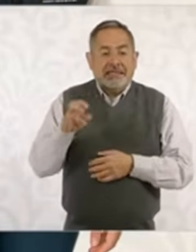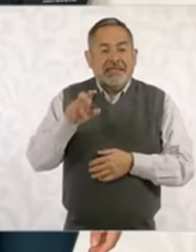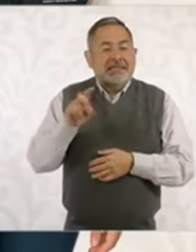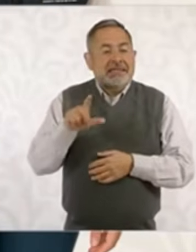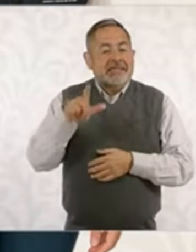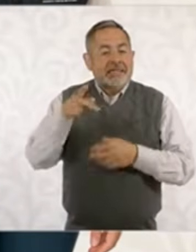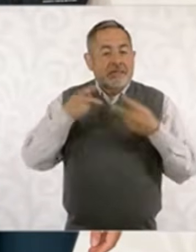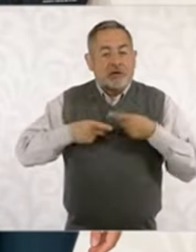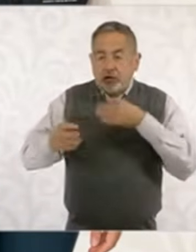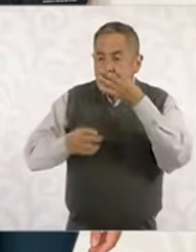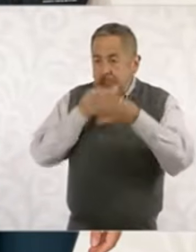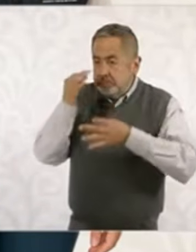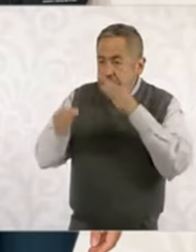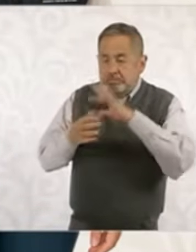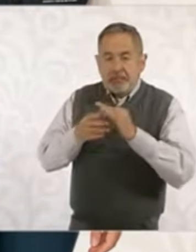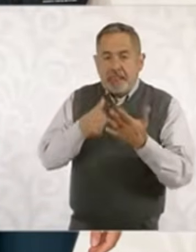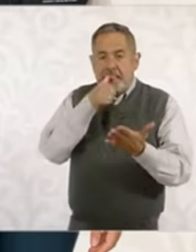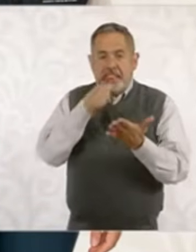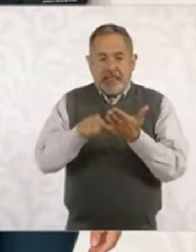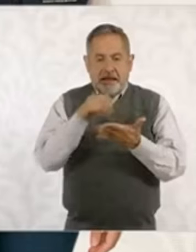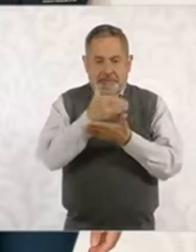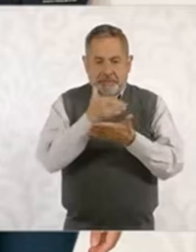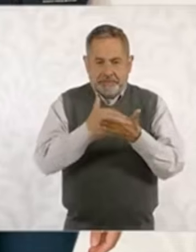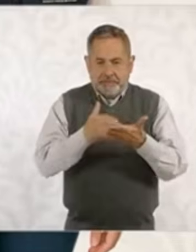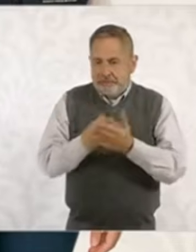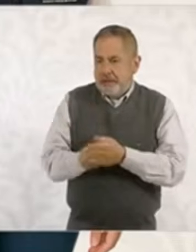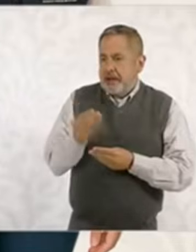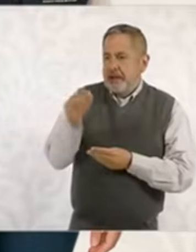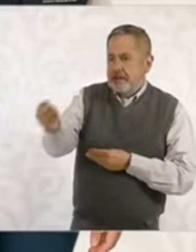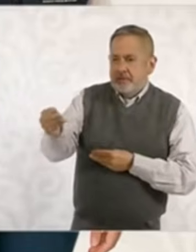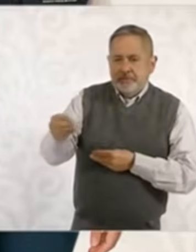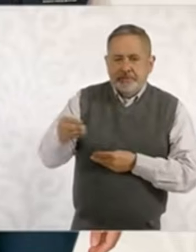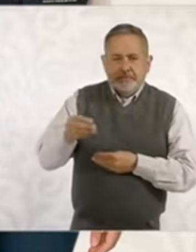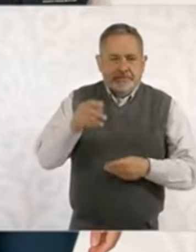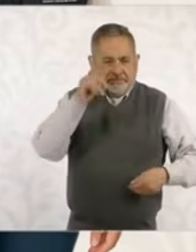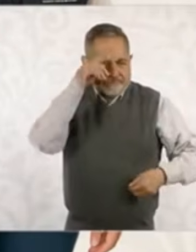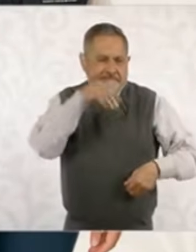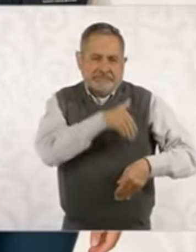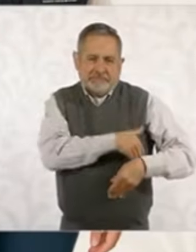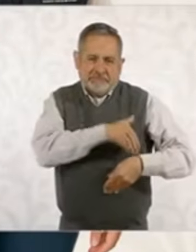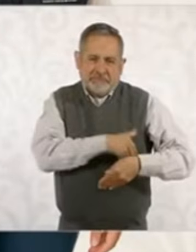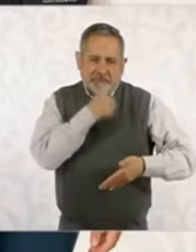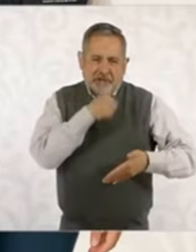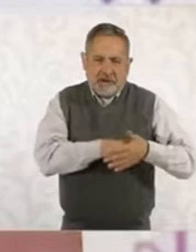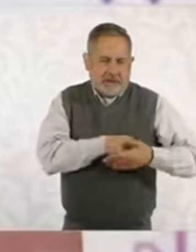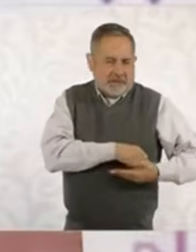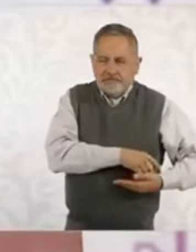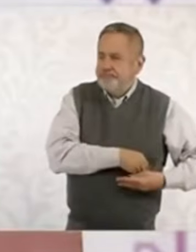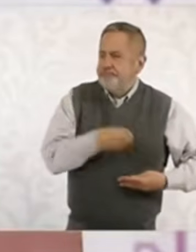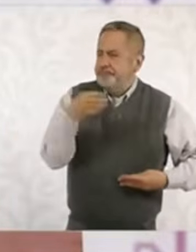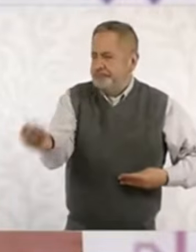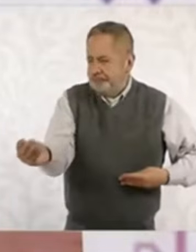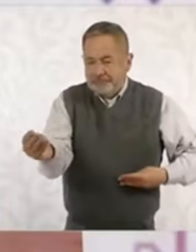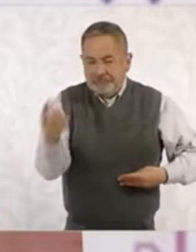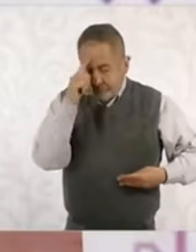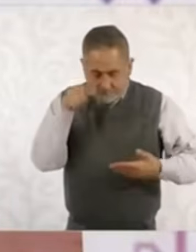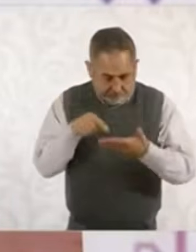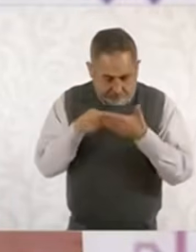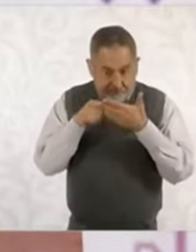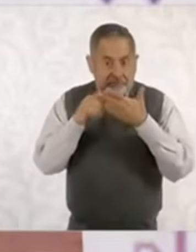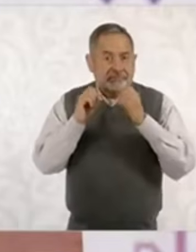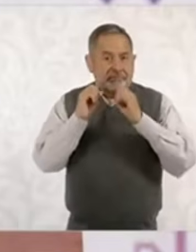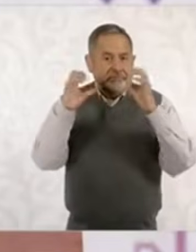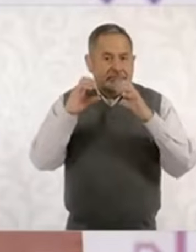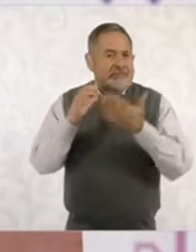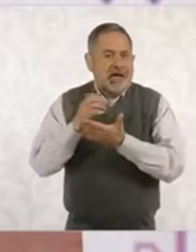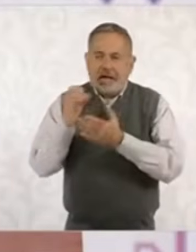83,377 personas a través de las y los carteros de México y el Servicio Postal Mexicano. ¿Cómo avanzó y